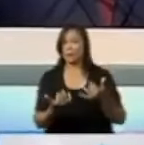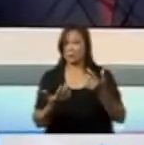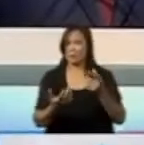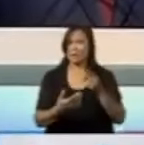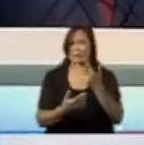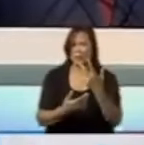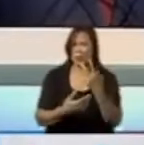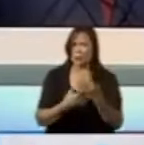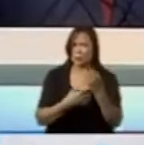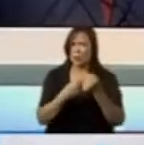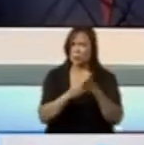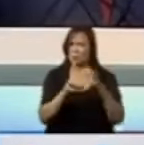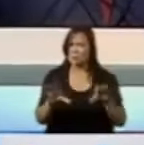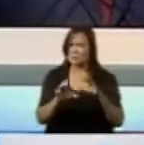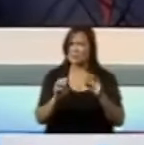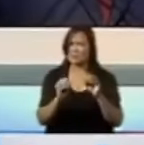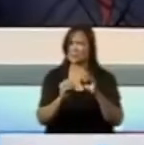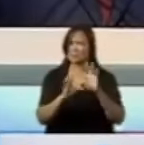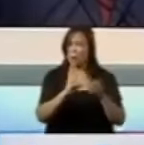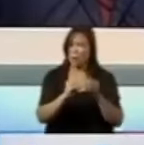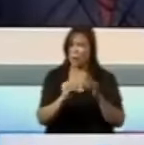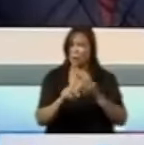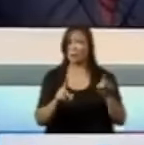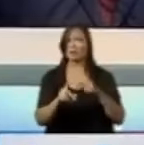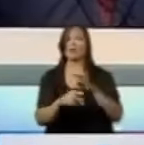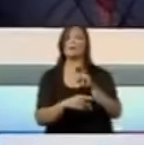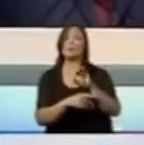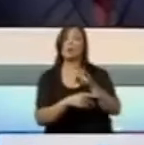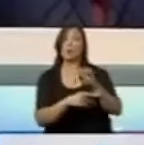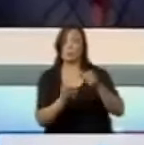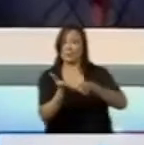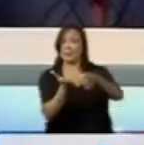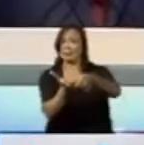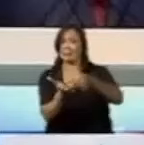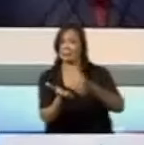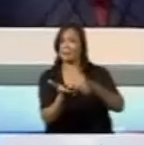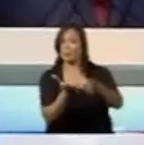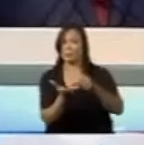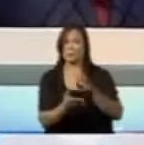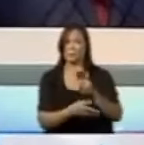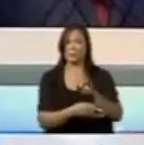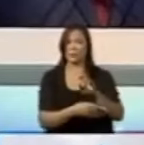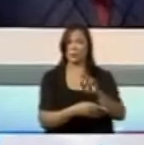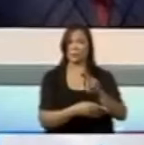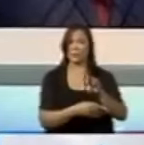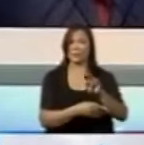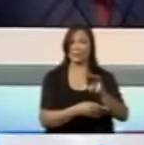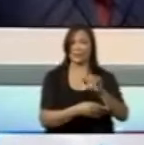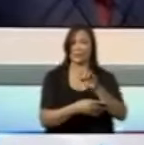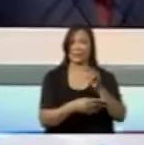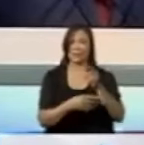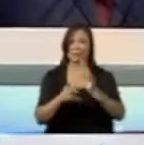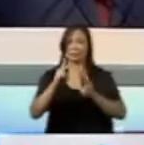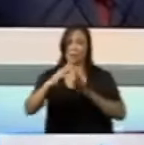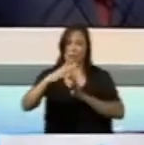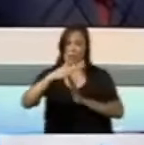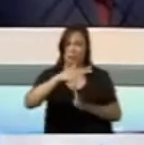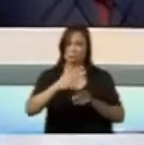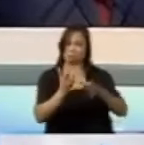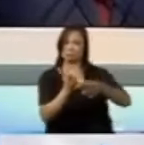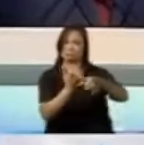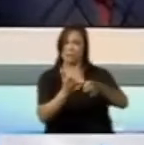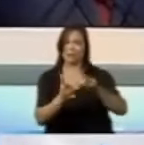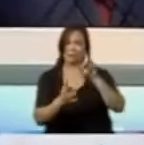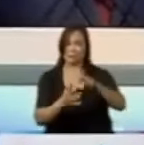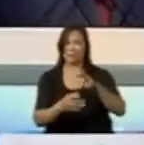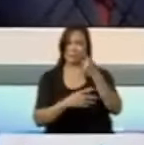había hecho en términos de nuestra seguridad, incluyendo la biometrización de todo el ciudadano que entra a República Dominicana desde Haití